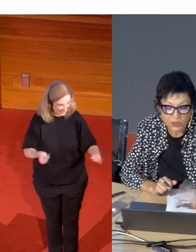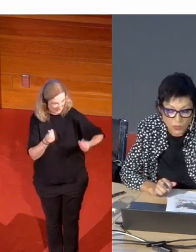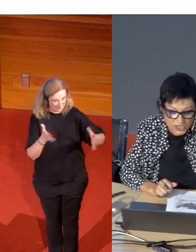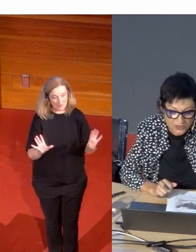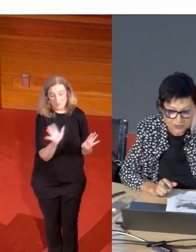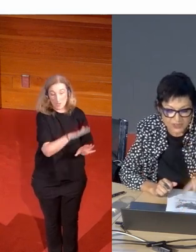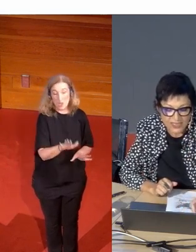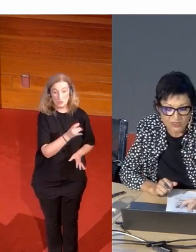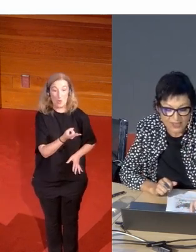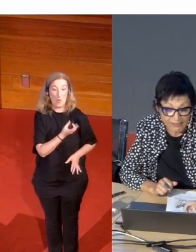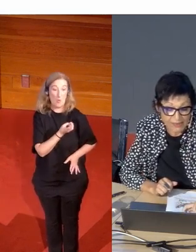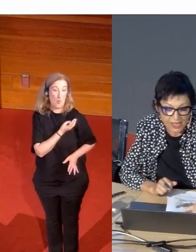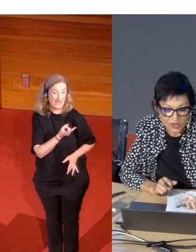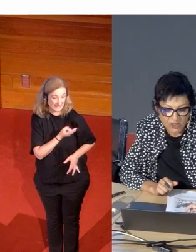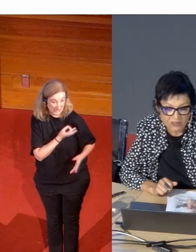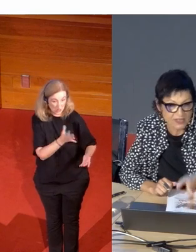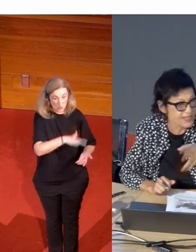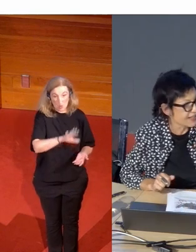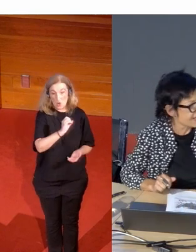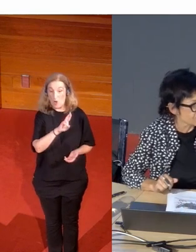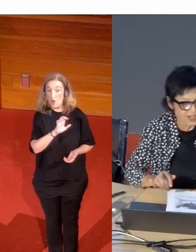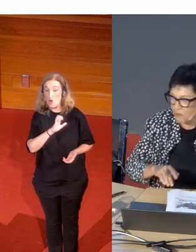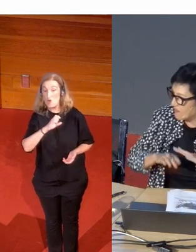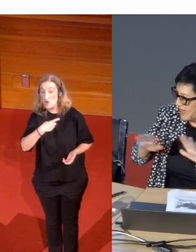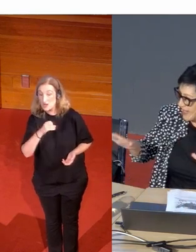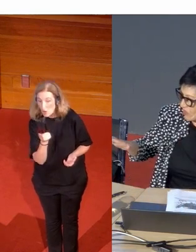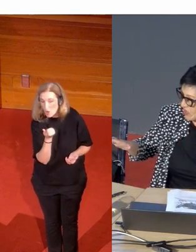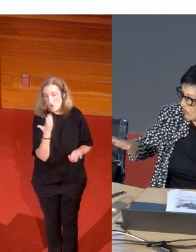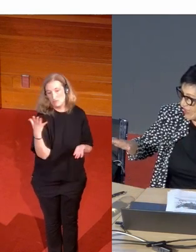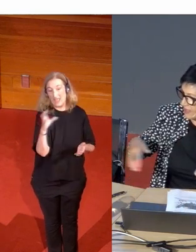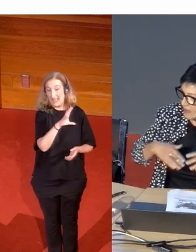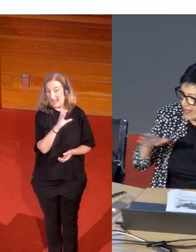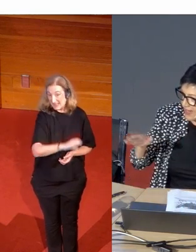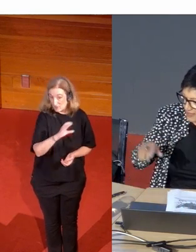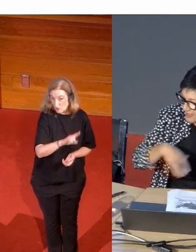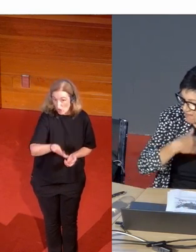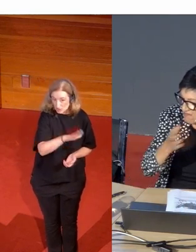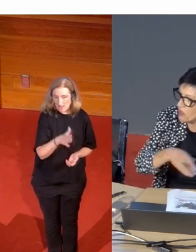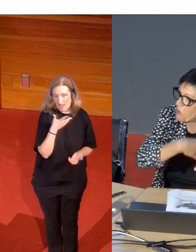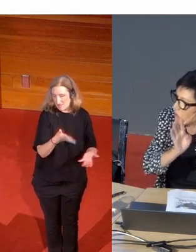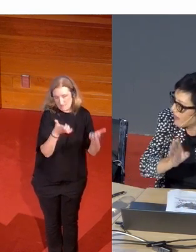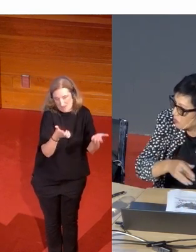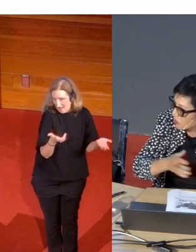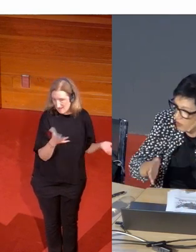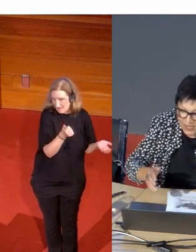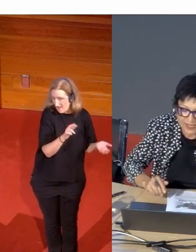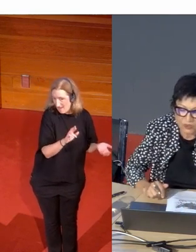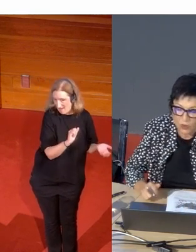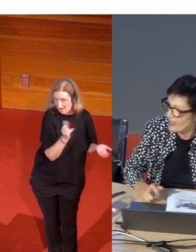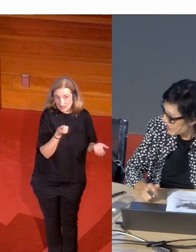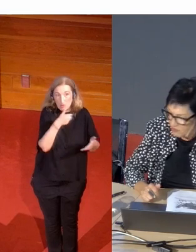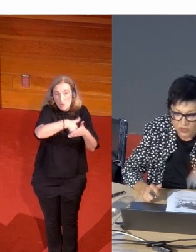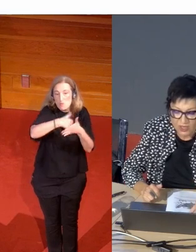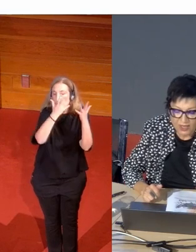hay en el estadio de Washington frontera con Canadá en Oregón Y en California van a ganar los demócratas va a ganar Harris no sabemos Por cuántos votos Pero va